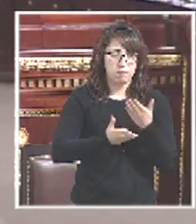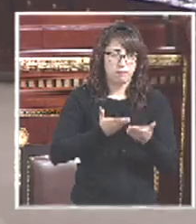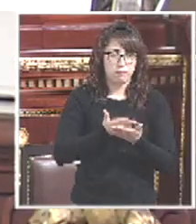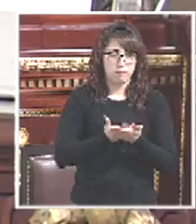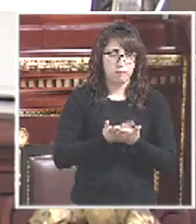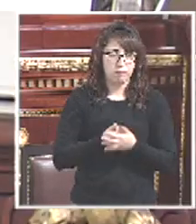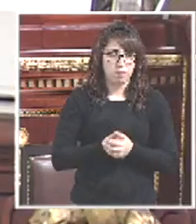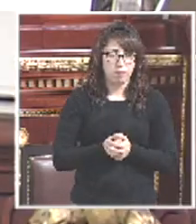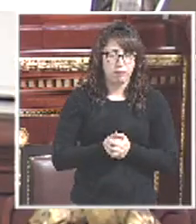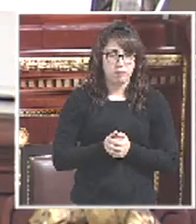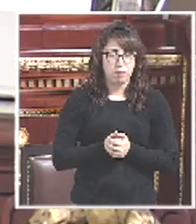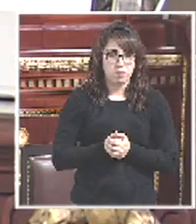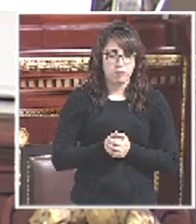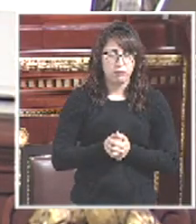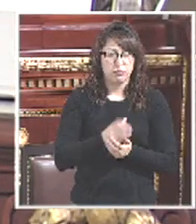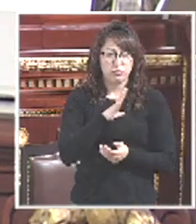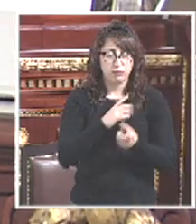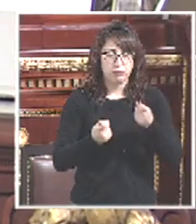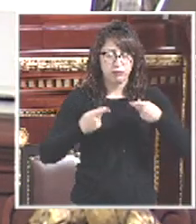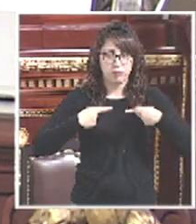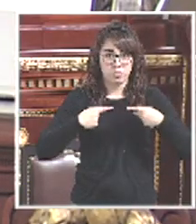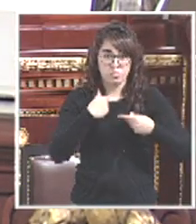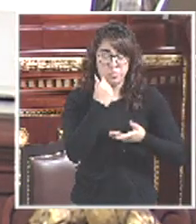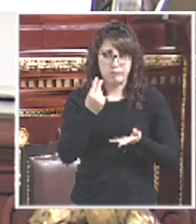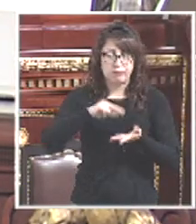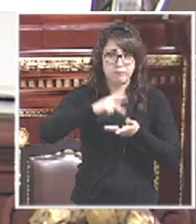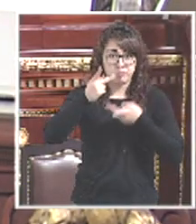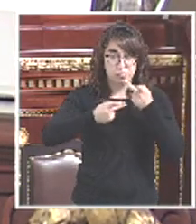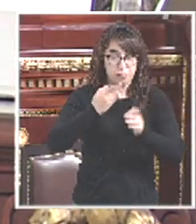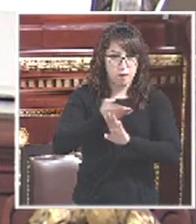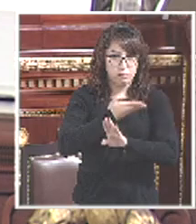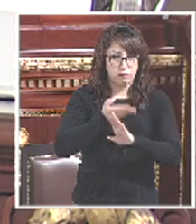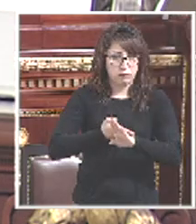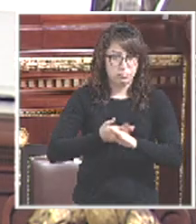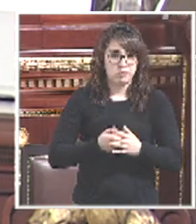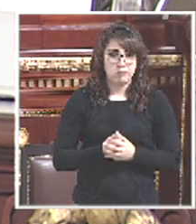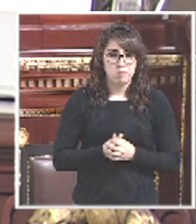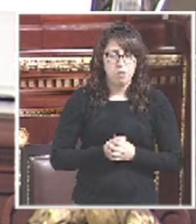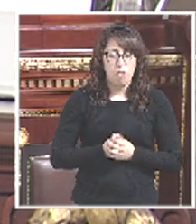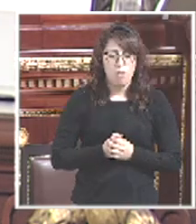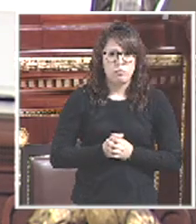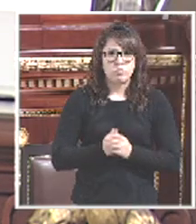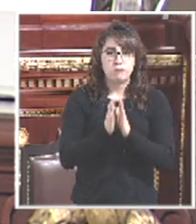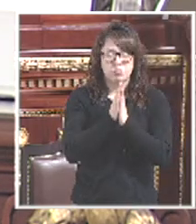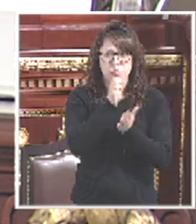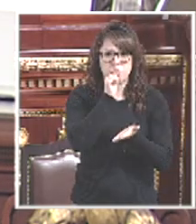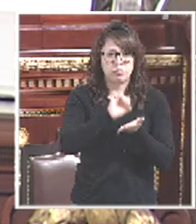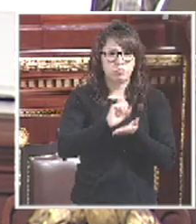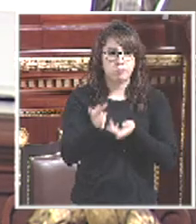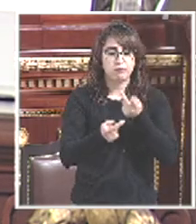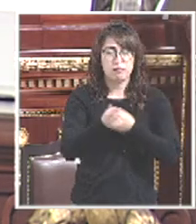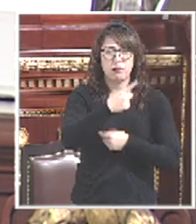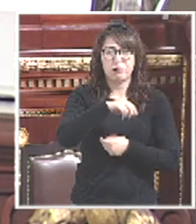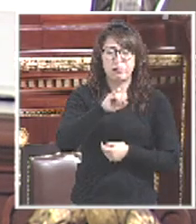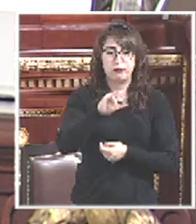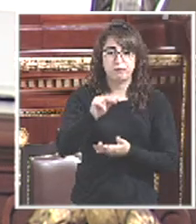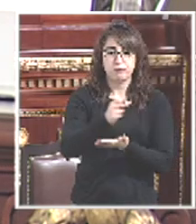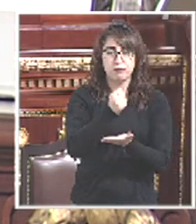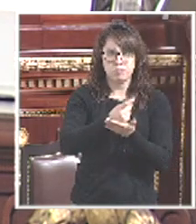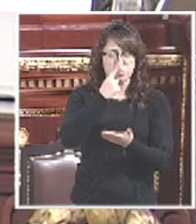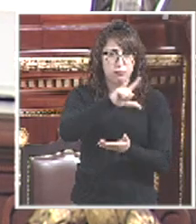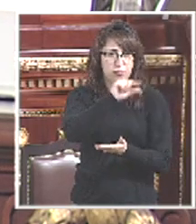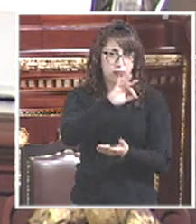presidenta. Esta discusión, la proposición, ¿existen oradores en contra? Procede a la Secretaría a preguntar a la